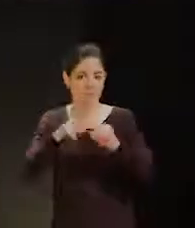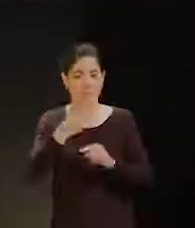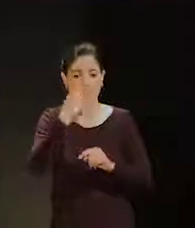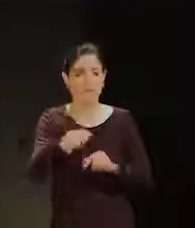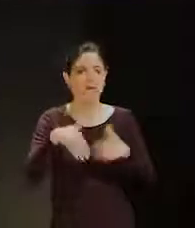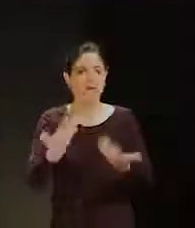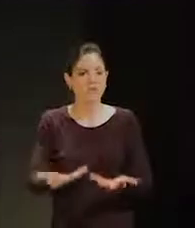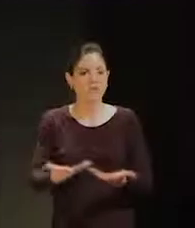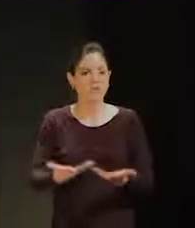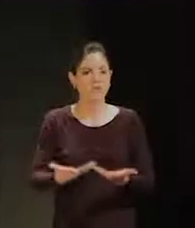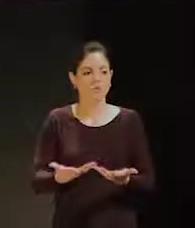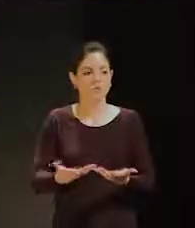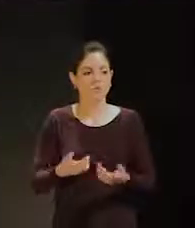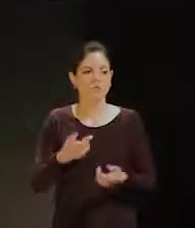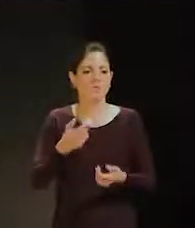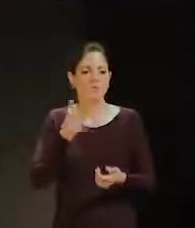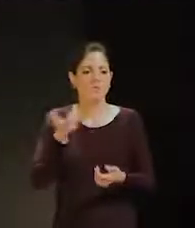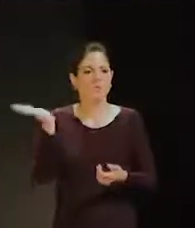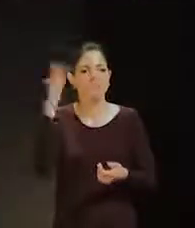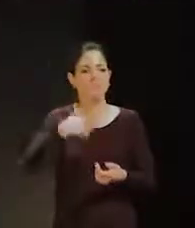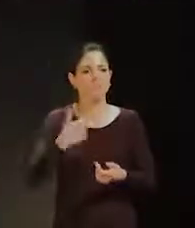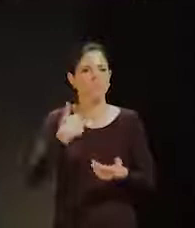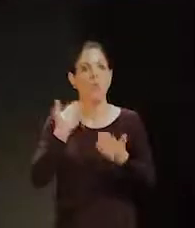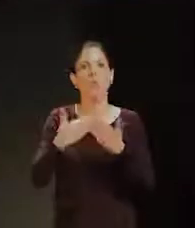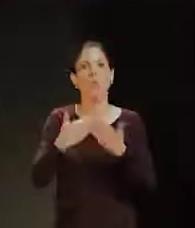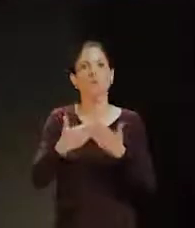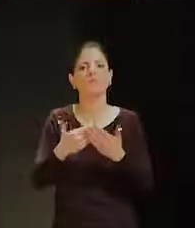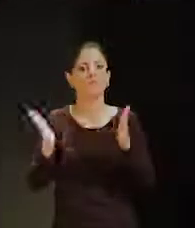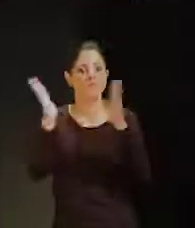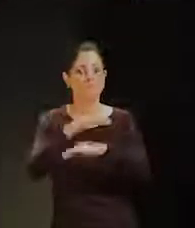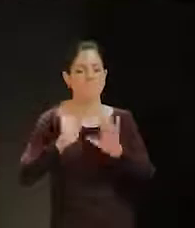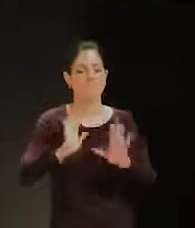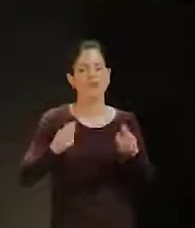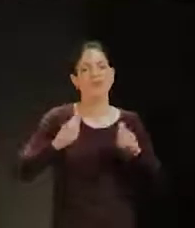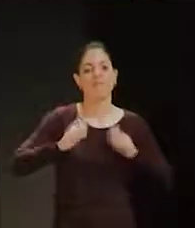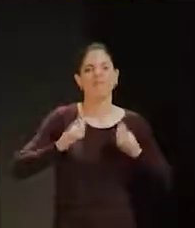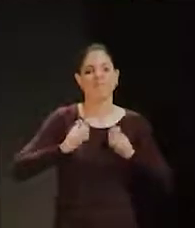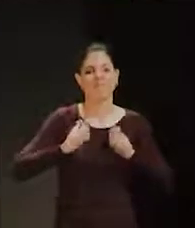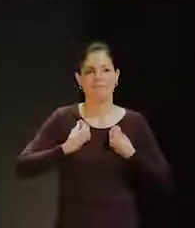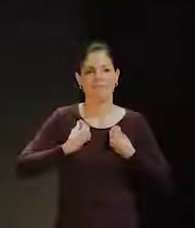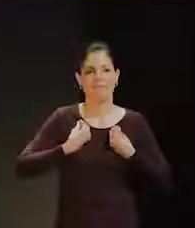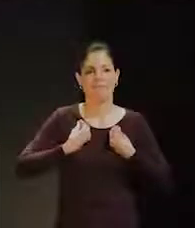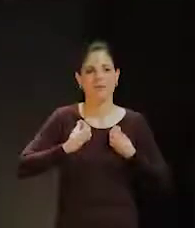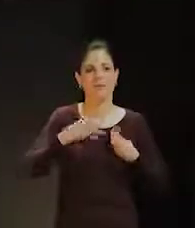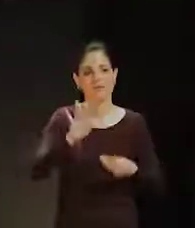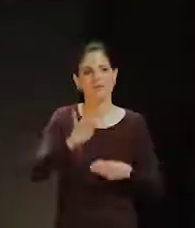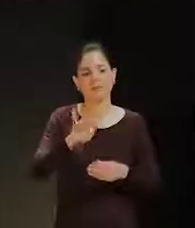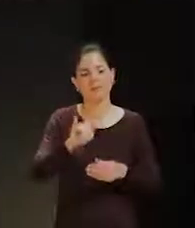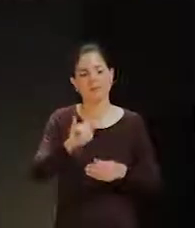¿Entiendes? Entonces, no lo justifico, pero la vida real es